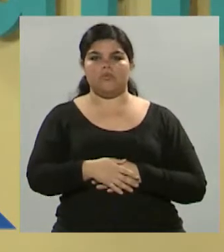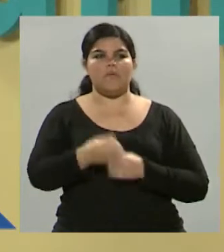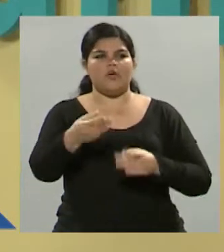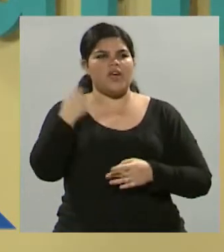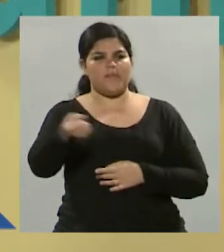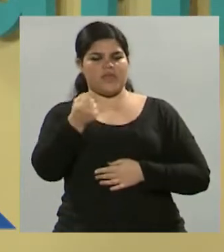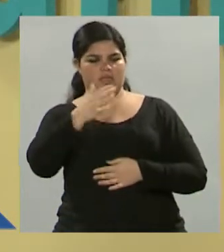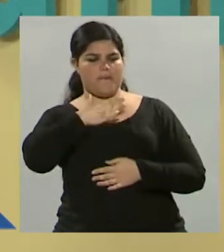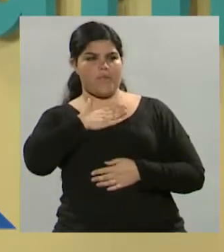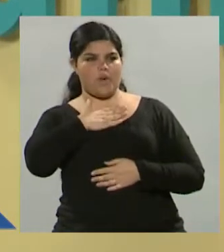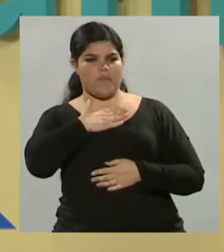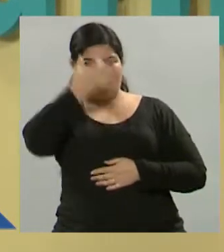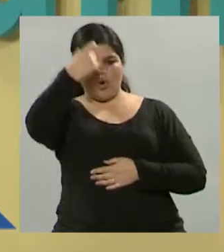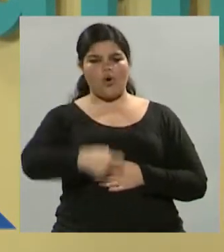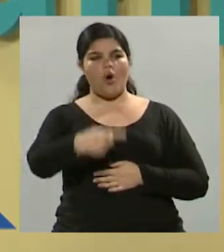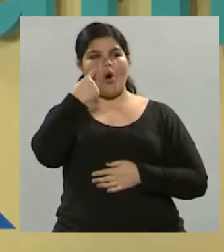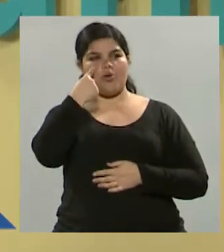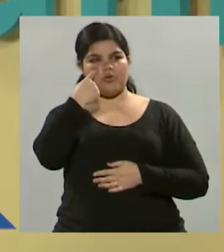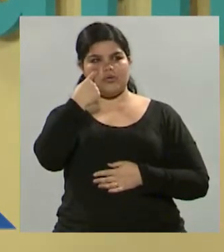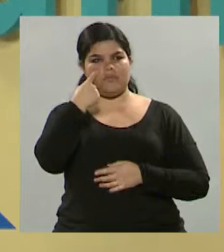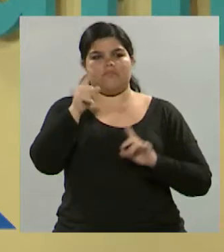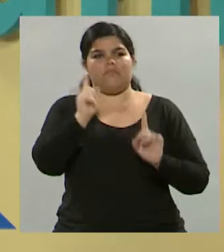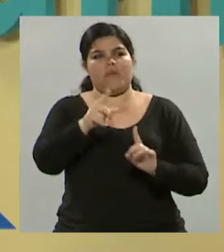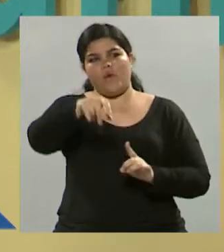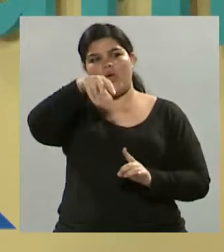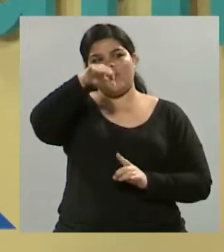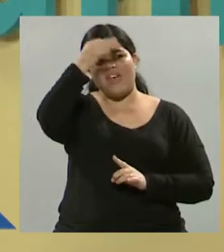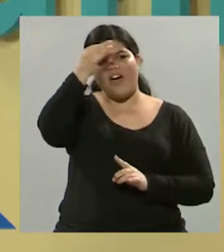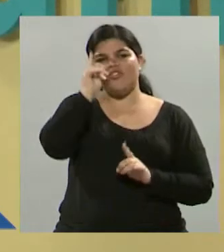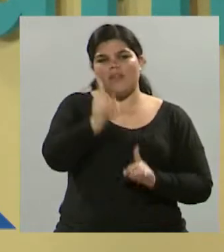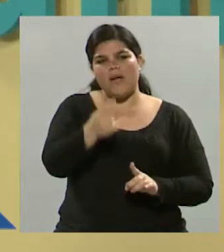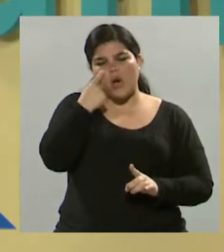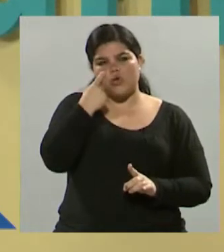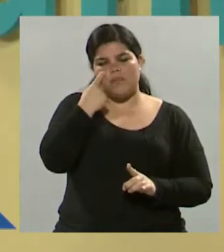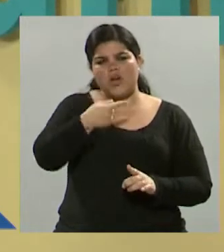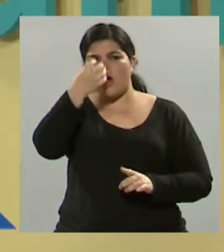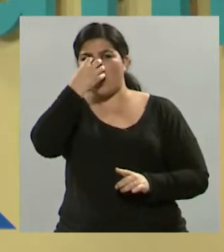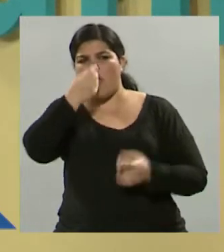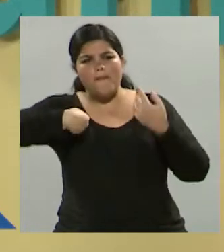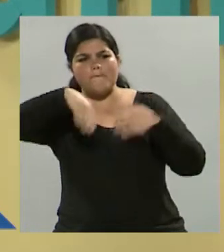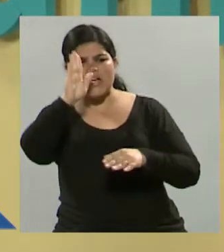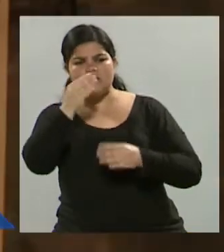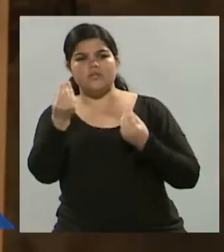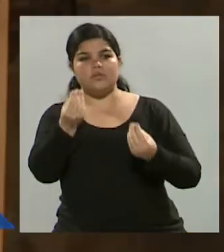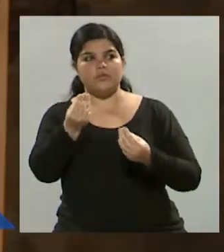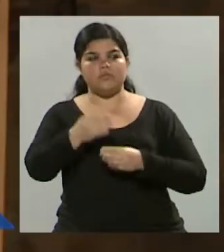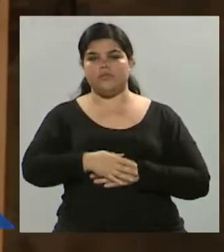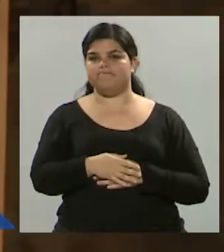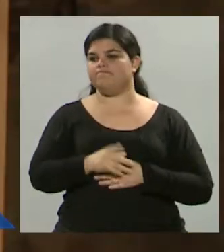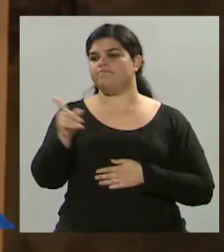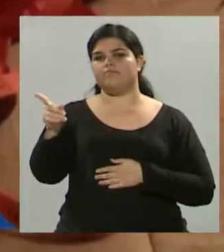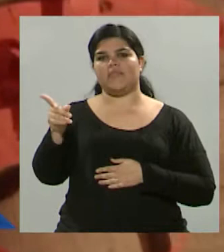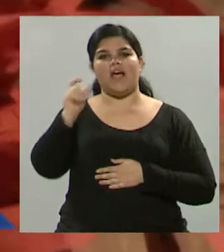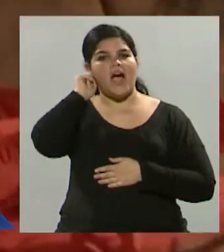mismo? Más allá de que también en el teatro uno tiene que conocerse como para hacer teatro, pero el clown tiene mucho más esto, ¿no? Eso te lo va a responder Gabriela